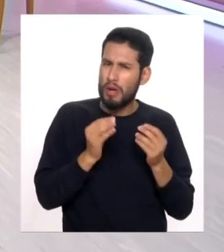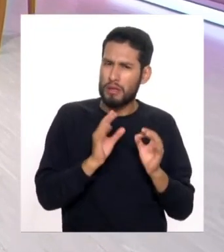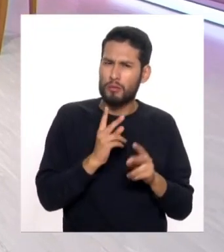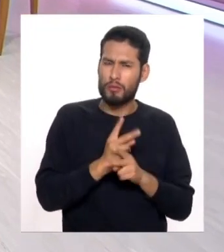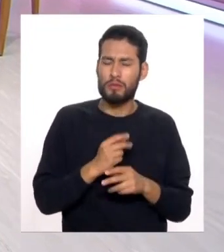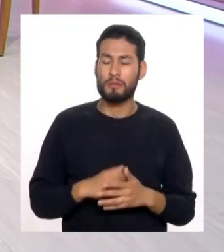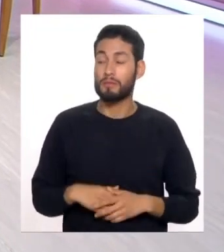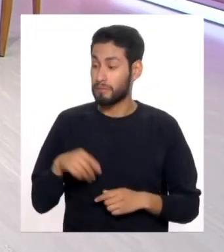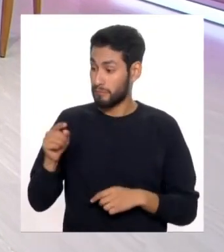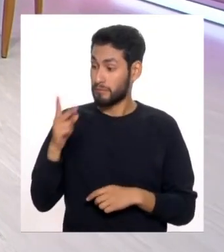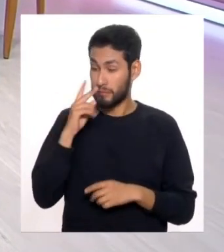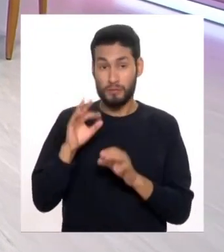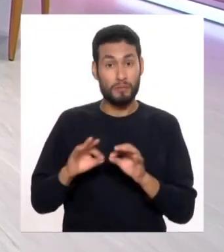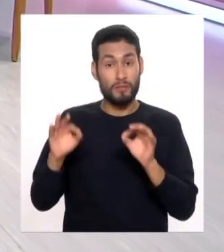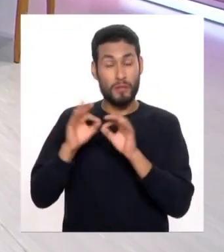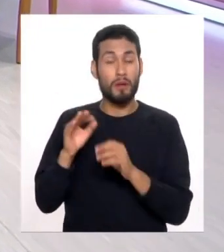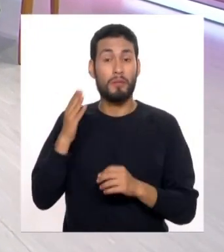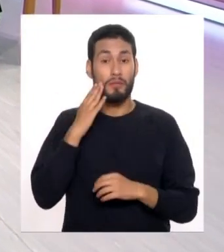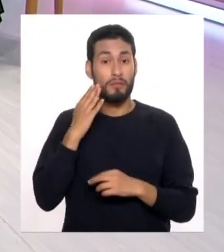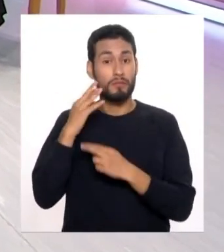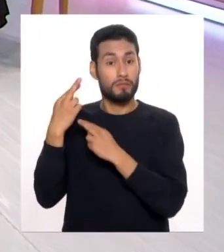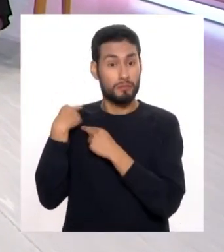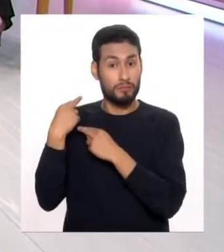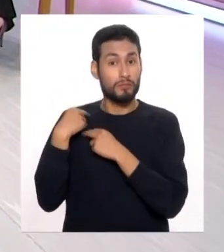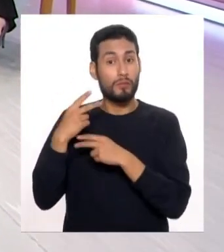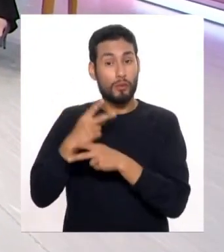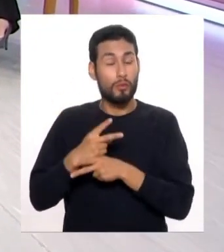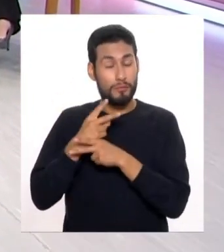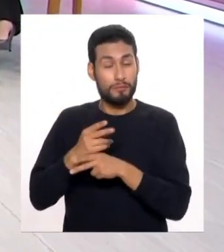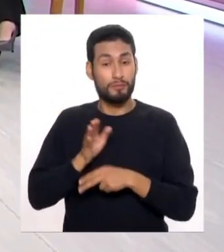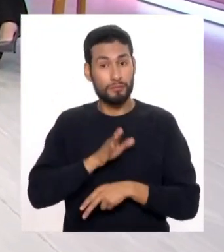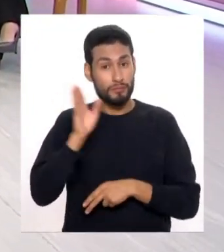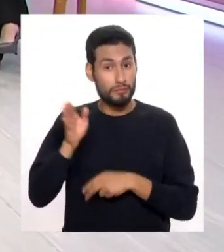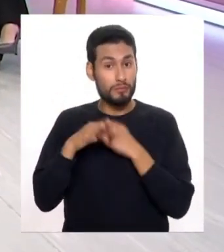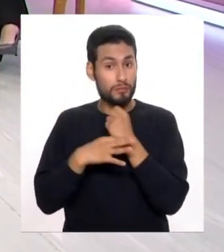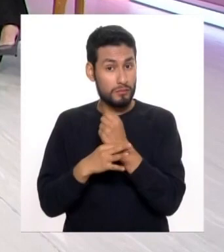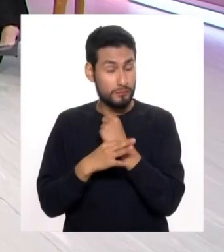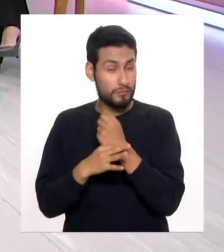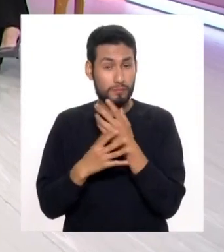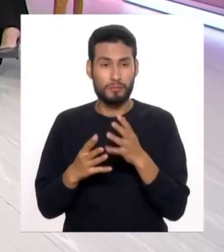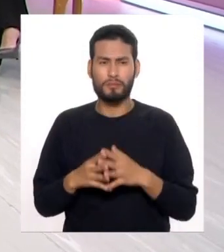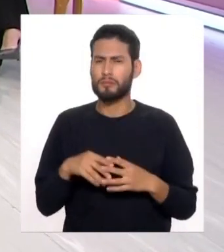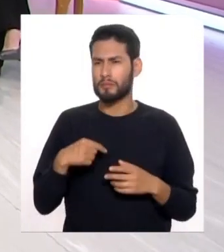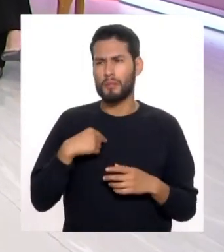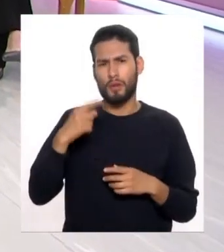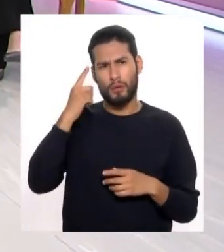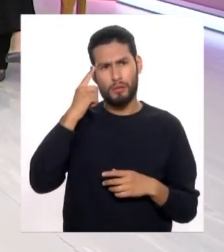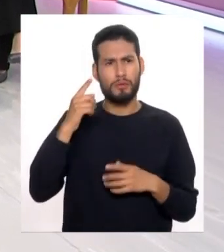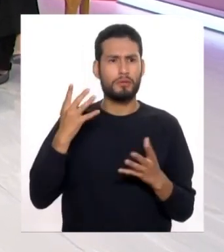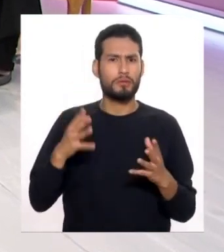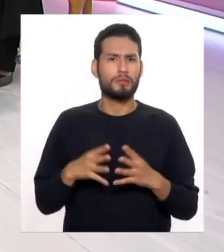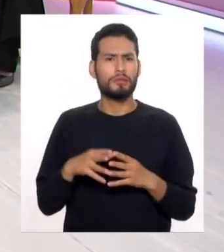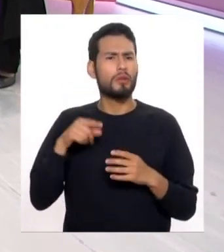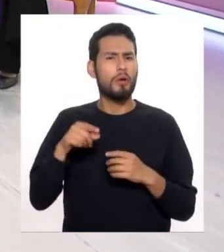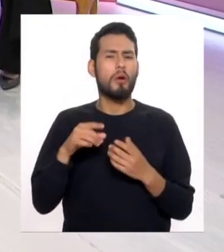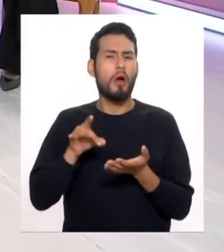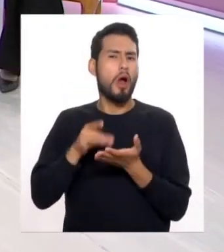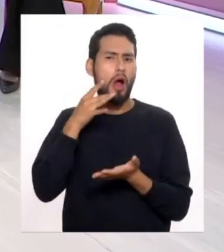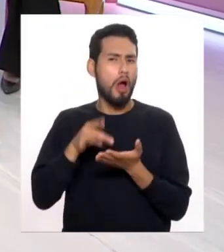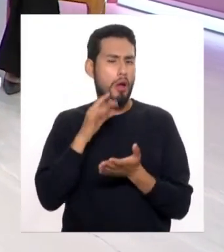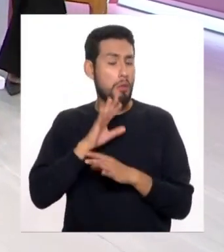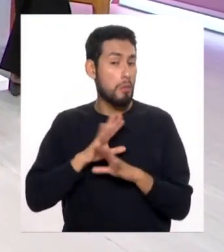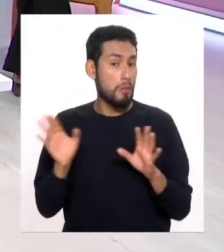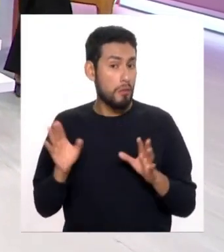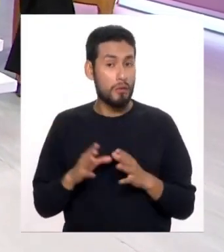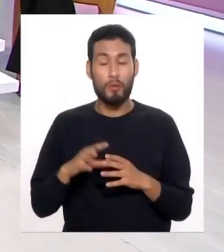la responsabilidad que la madre debe tener con el control prenatal, porque no lo debe soslayar simplemente a la toma de medicinas o a ir